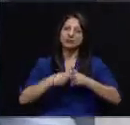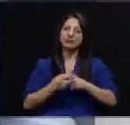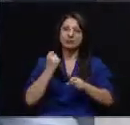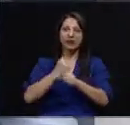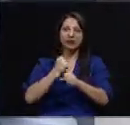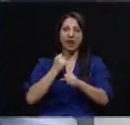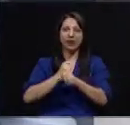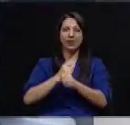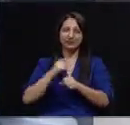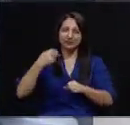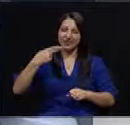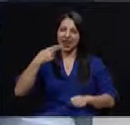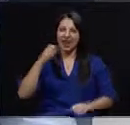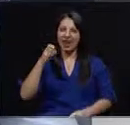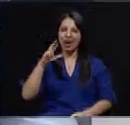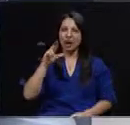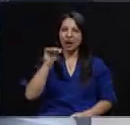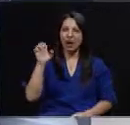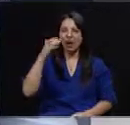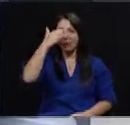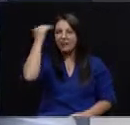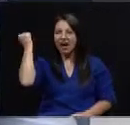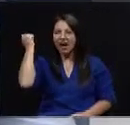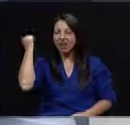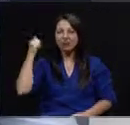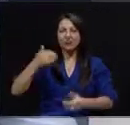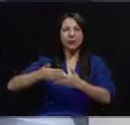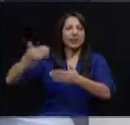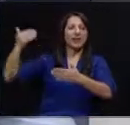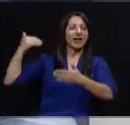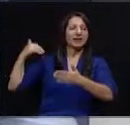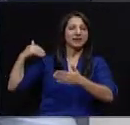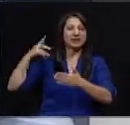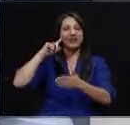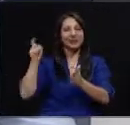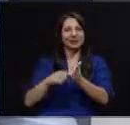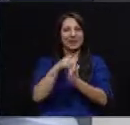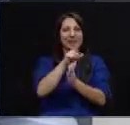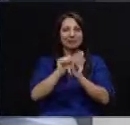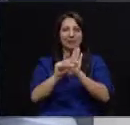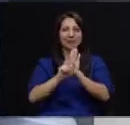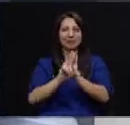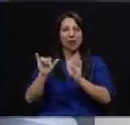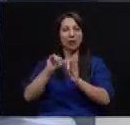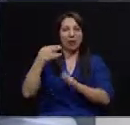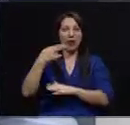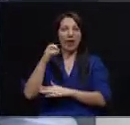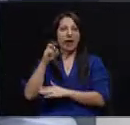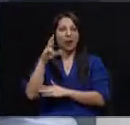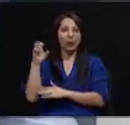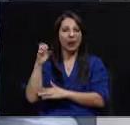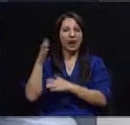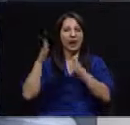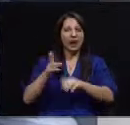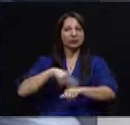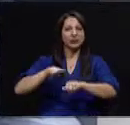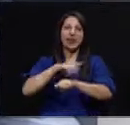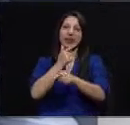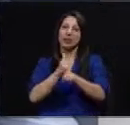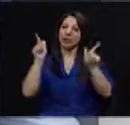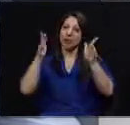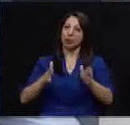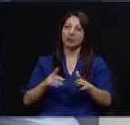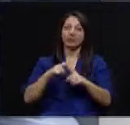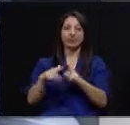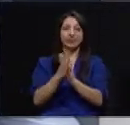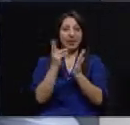este trabajo del Héroe Olvidado antes de que se le reconociera en la Asamblea Legislativa como héroe nacional y libertador. De